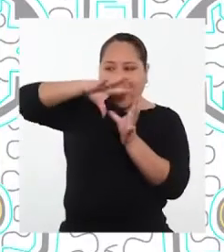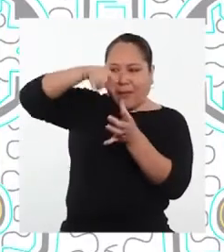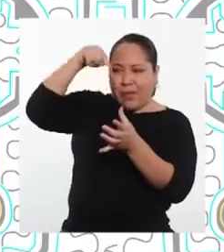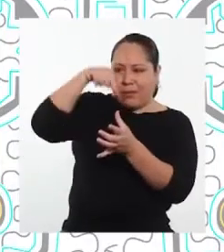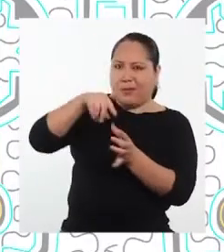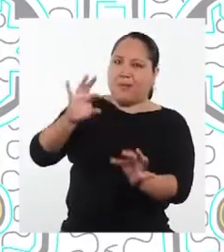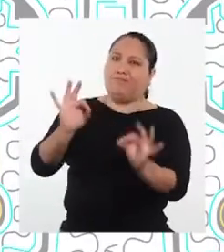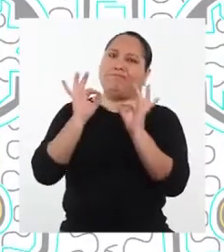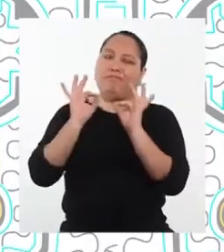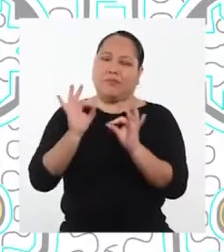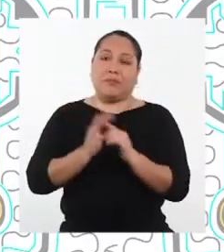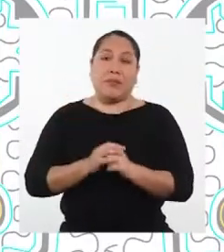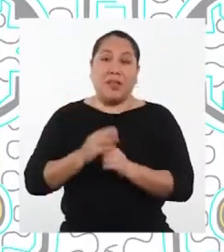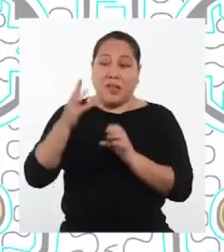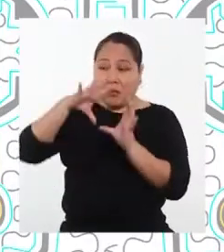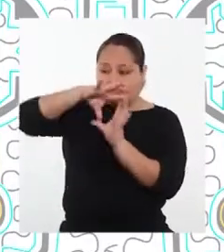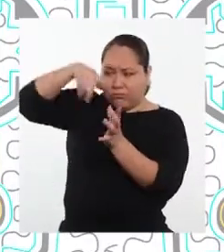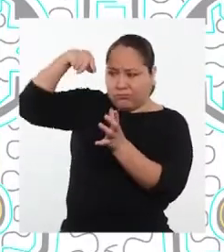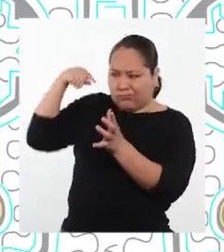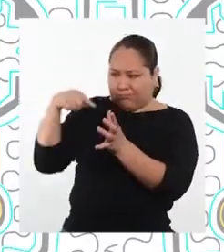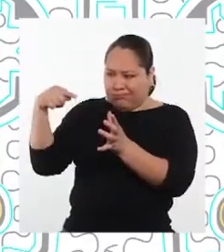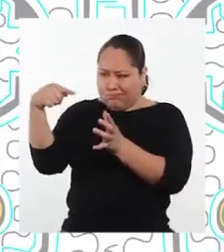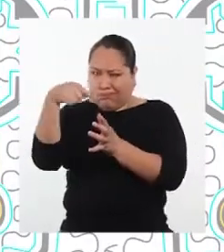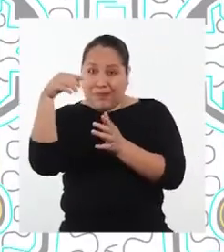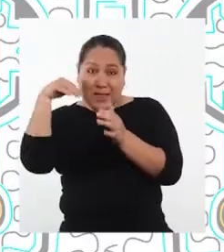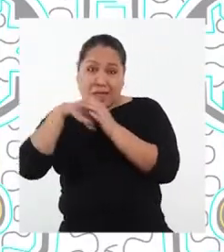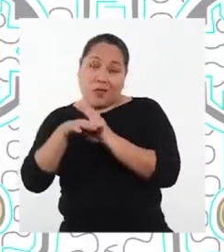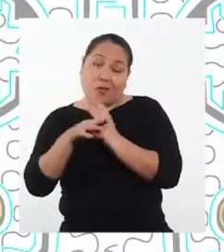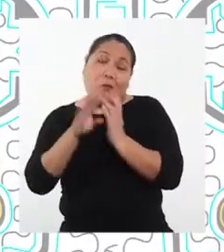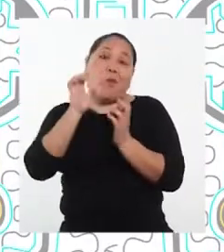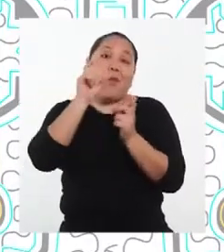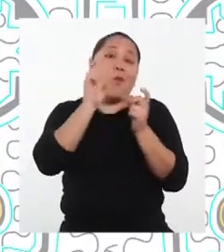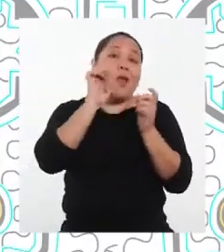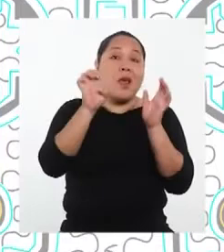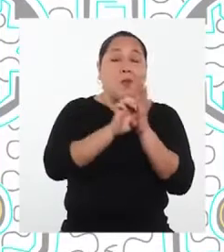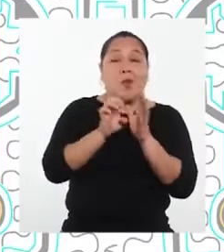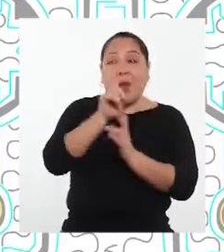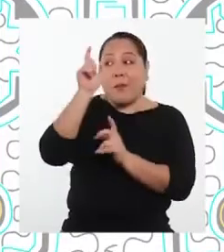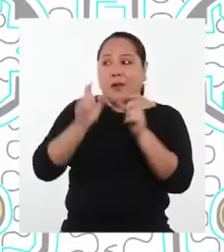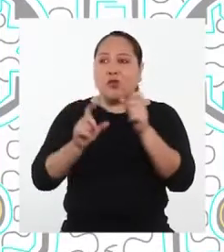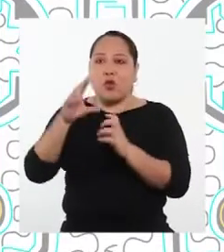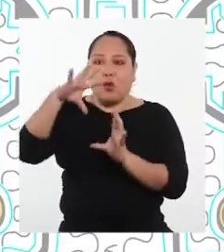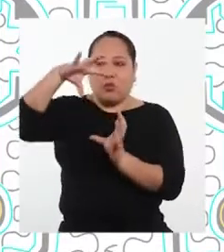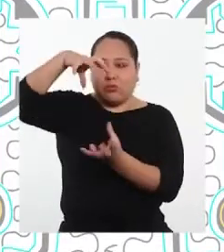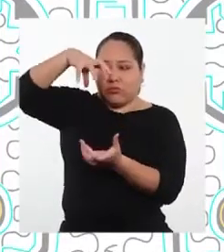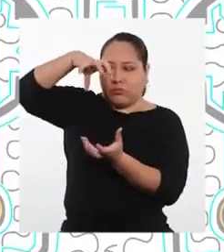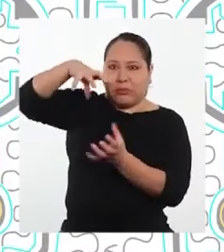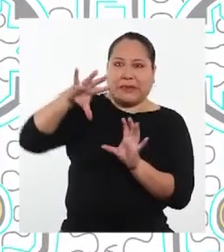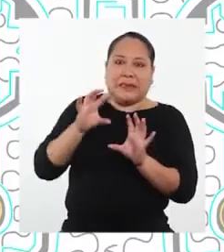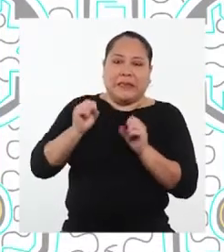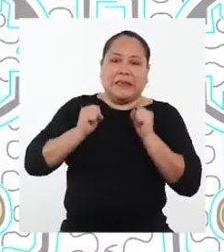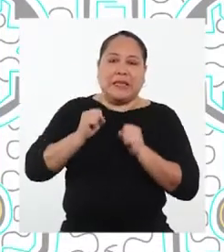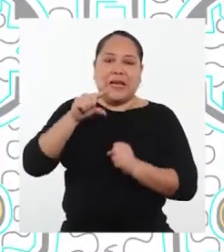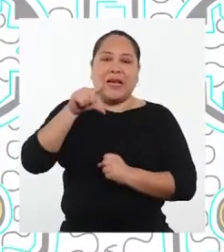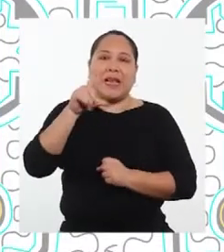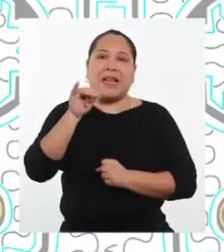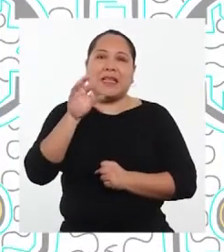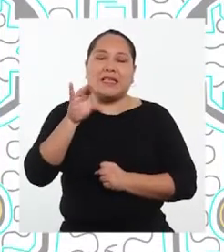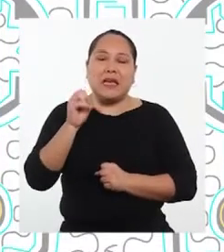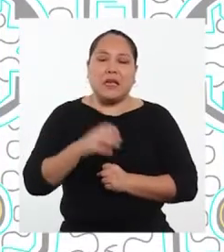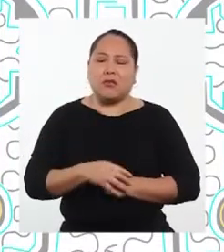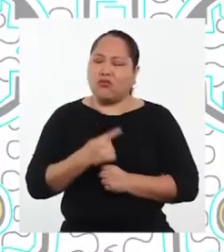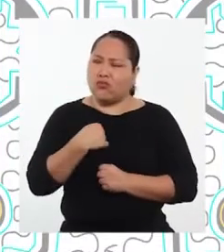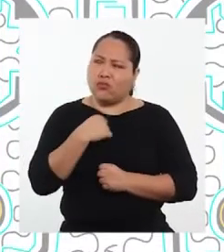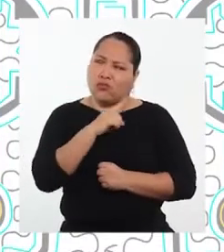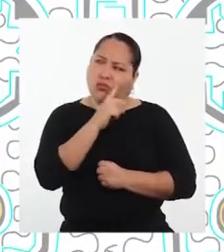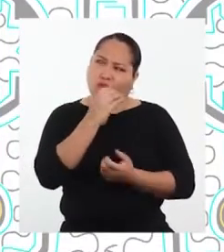en buen estado y todo lo que está dentro de él, como nosotros o los glaciares. ¡Ah, glaciares! No que he visitado